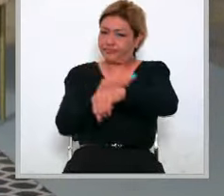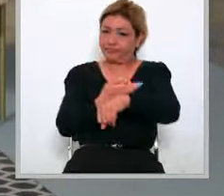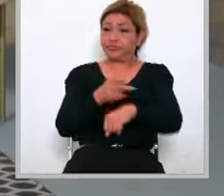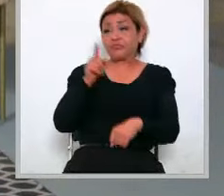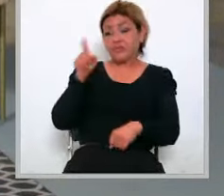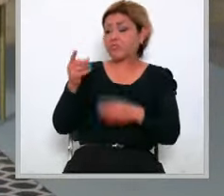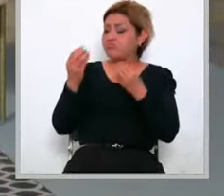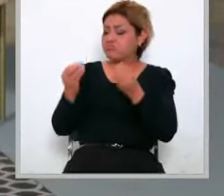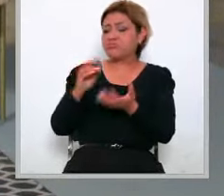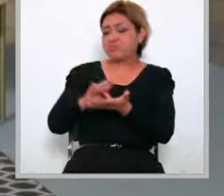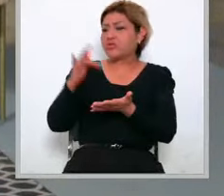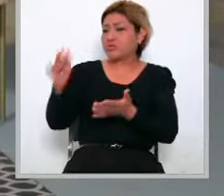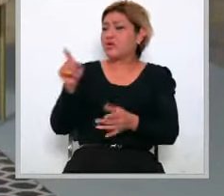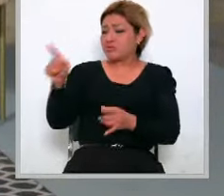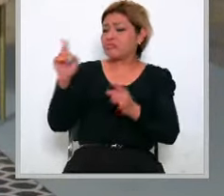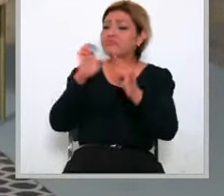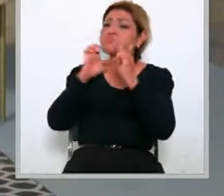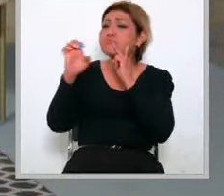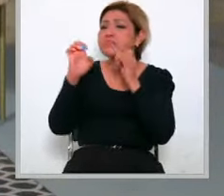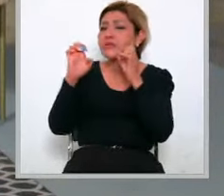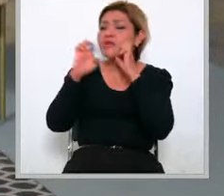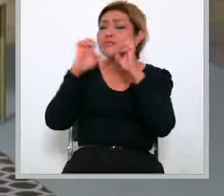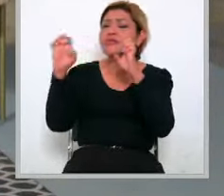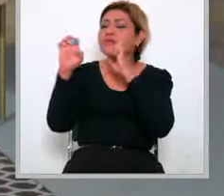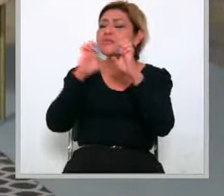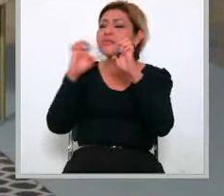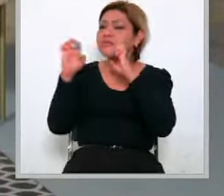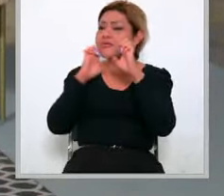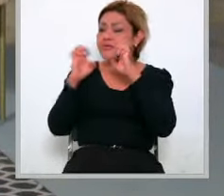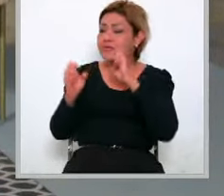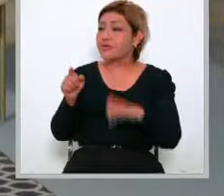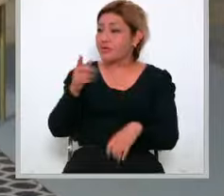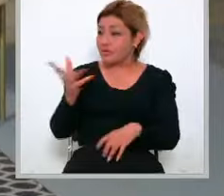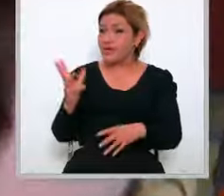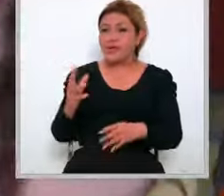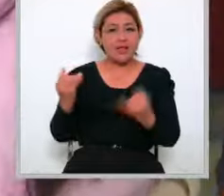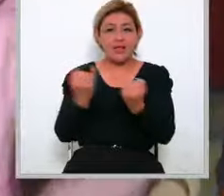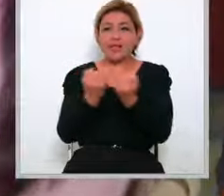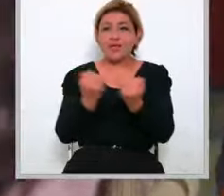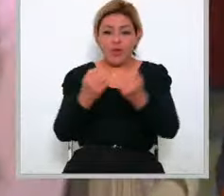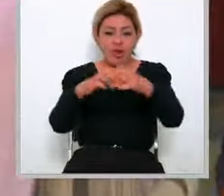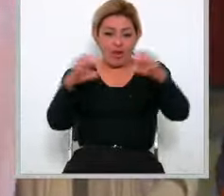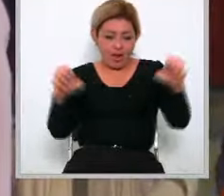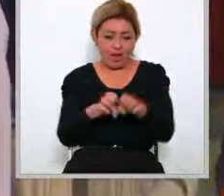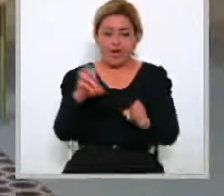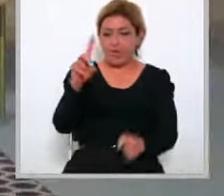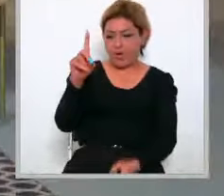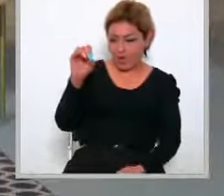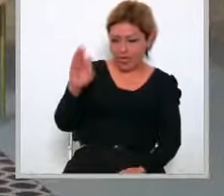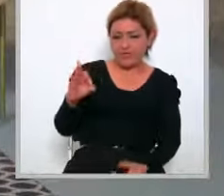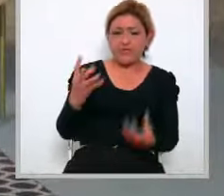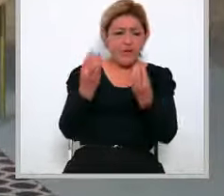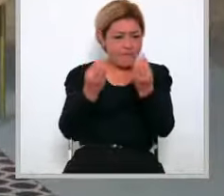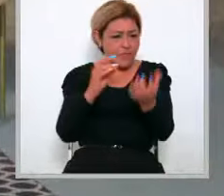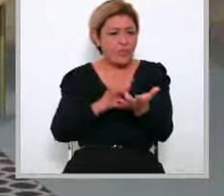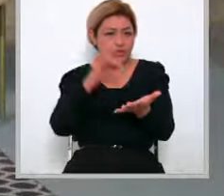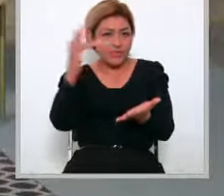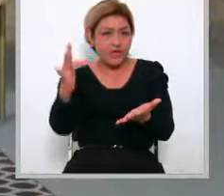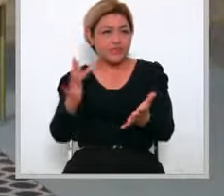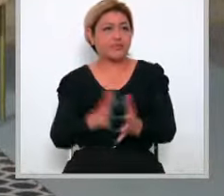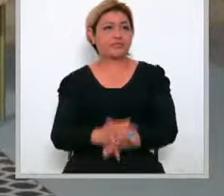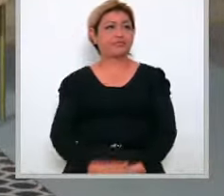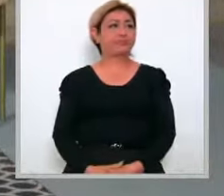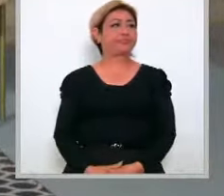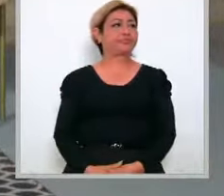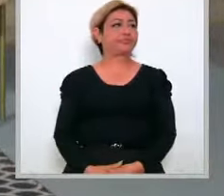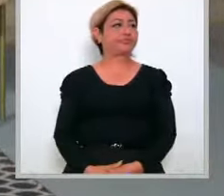verdad gracias por generar este tipo de espacios en compañía de todo el equipo que hoy está presente. Muchísimas gracias. Oigan, y ustedes, por favor, que